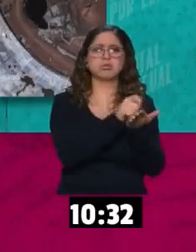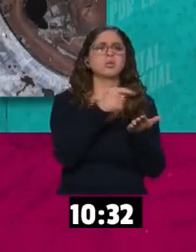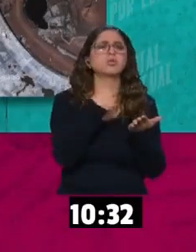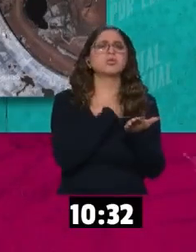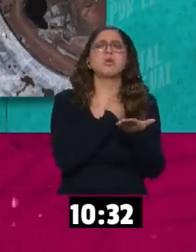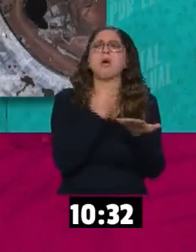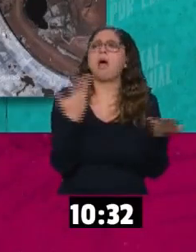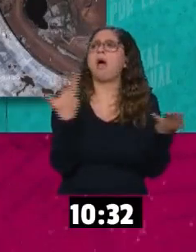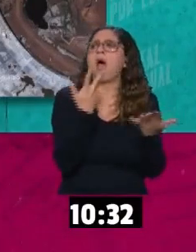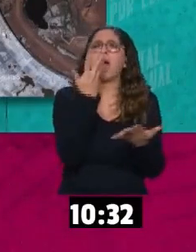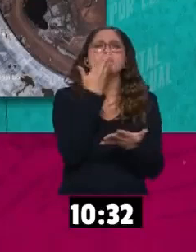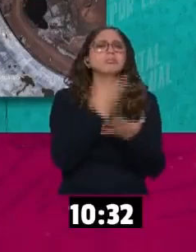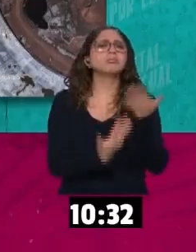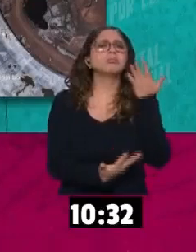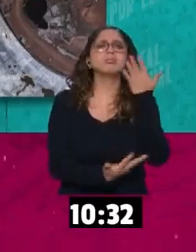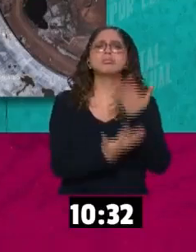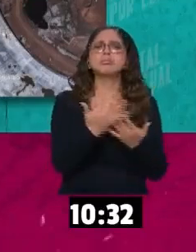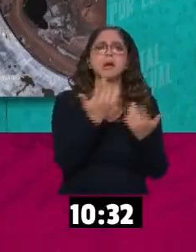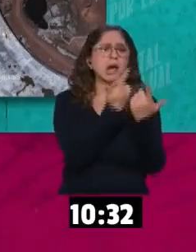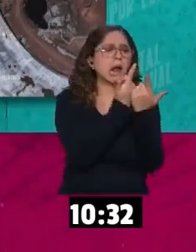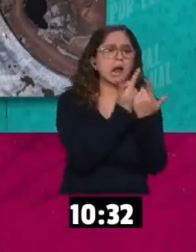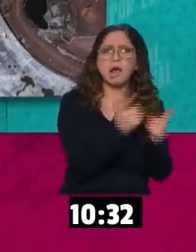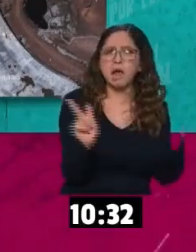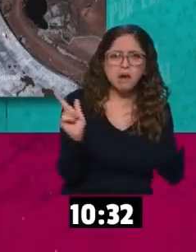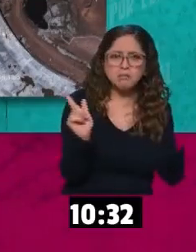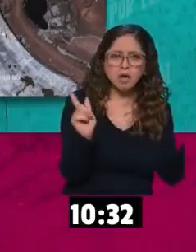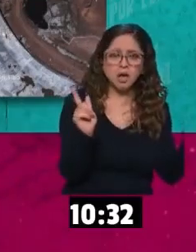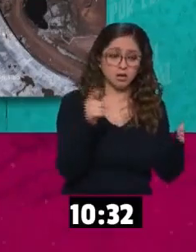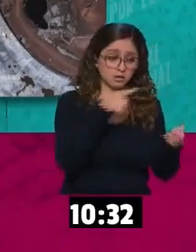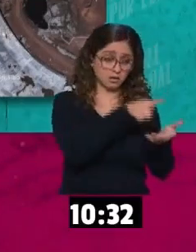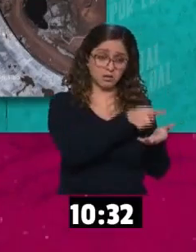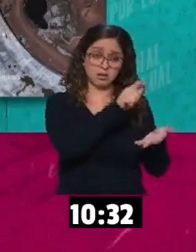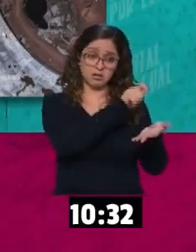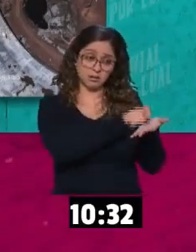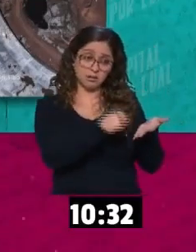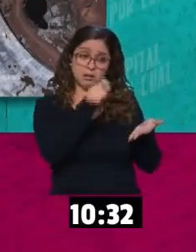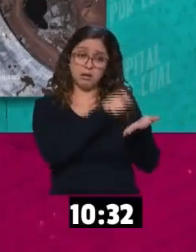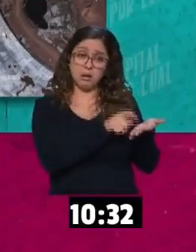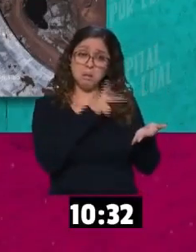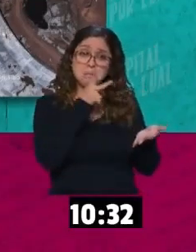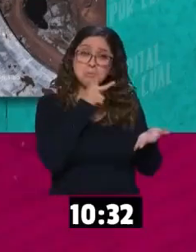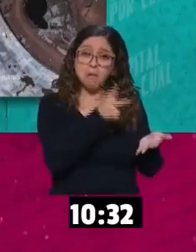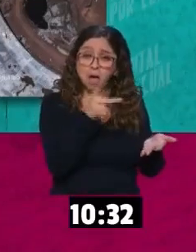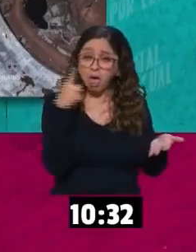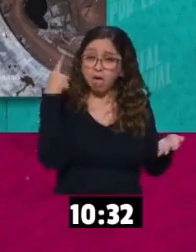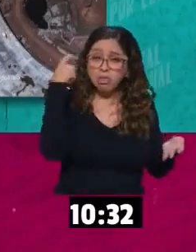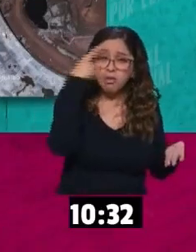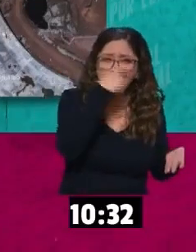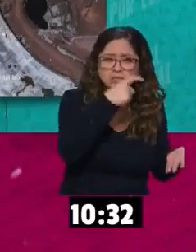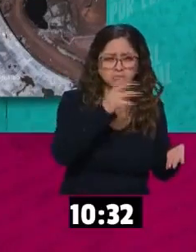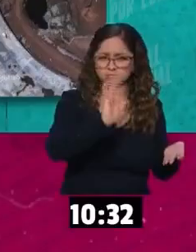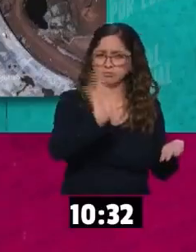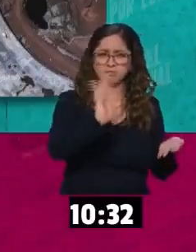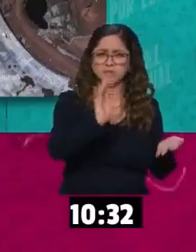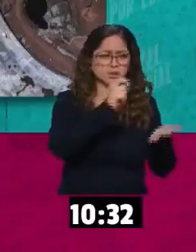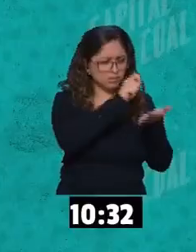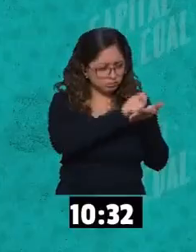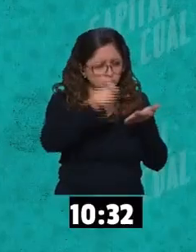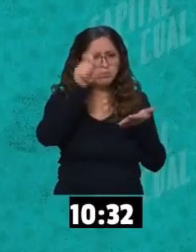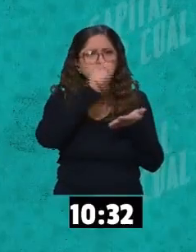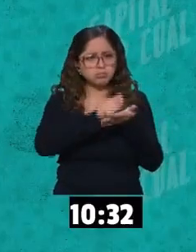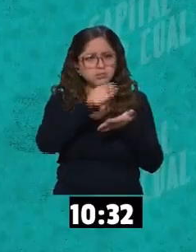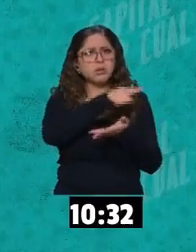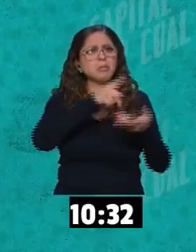libro que no es un libro técnico. Lo traté de hacer sencillo para que lo entienda la gente de cualquier especialidad.